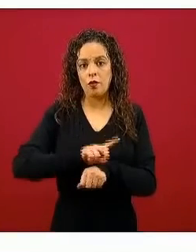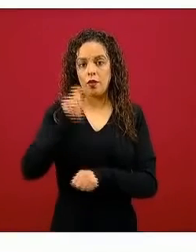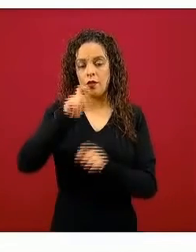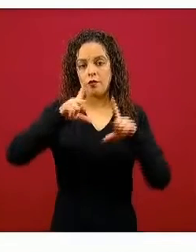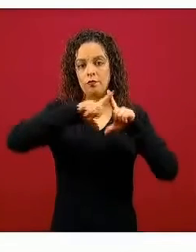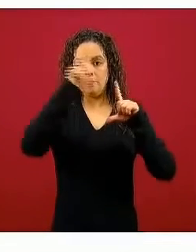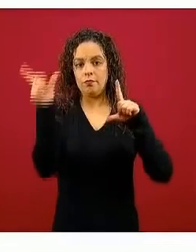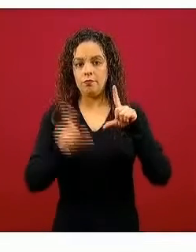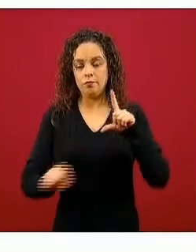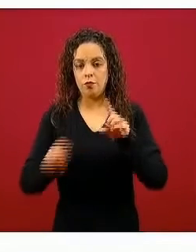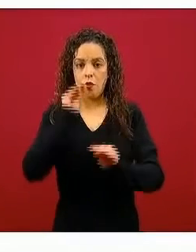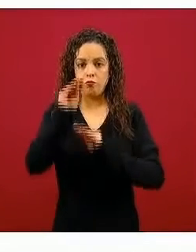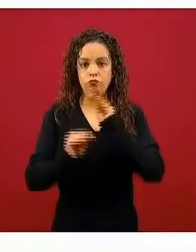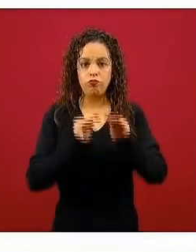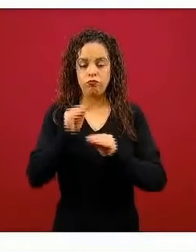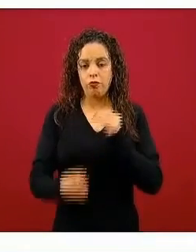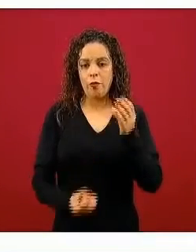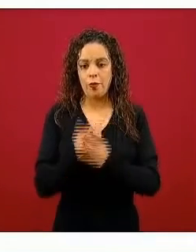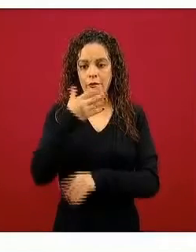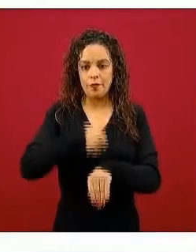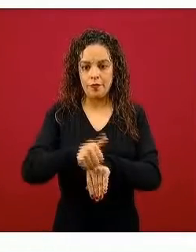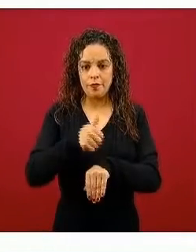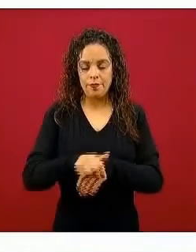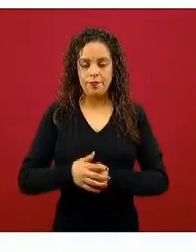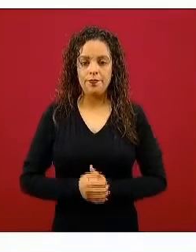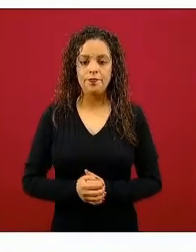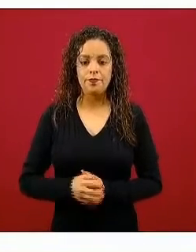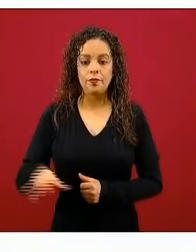Mexicana, en donde tenemos